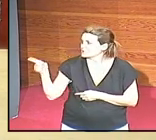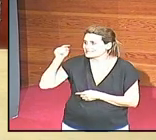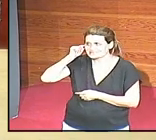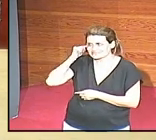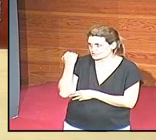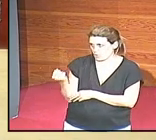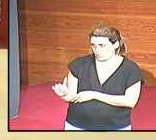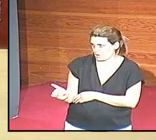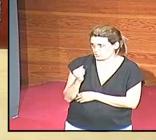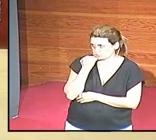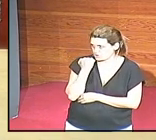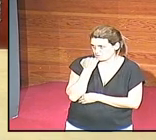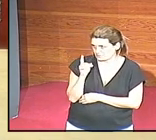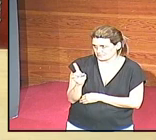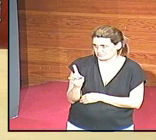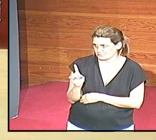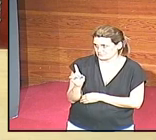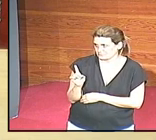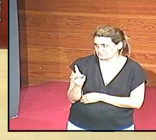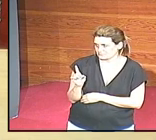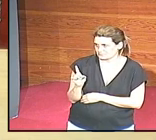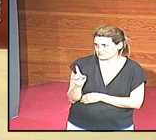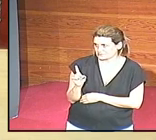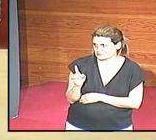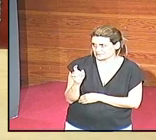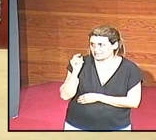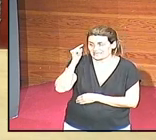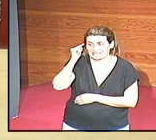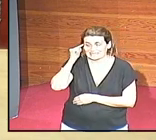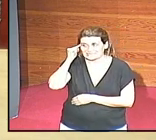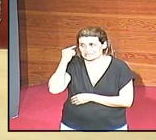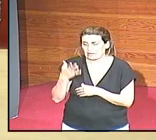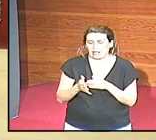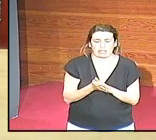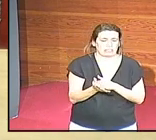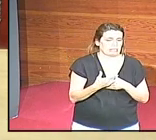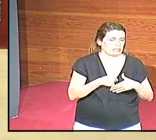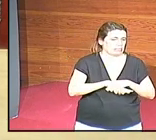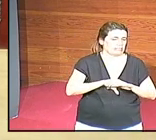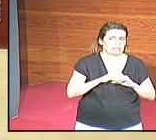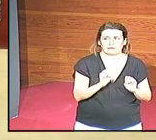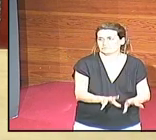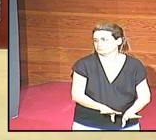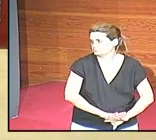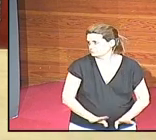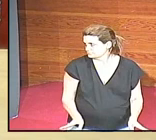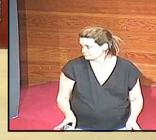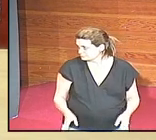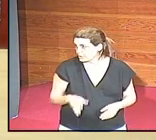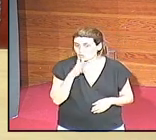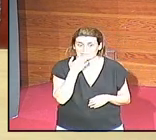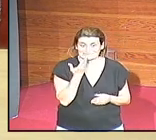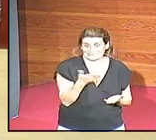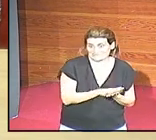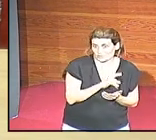China no ha apoyado a Rusia, ¿eh? China no se moja, China se está frotando las manos porque si cae Rusia, uno menos. Pero